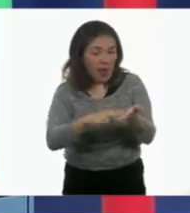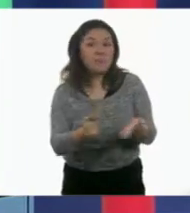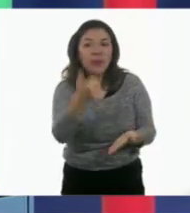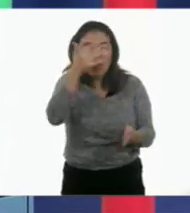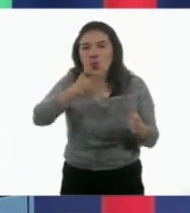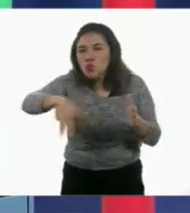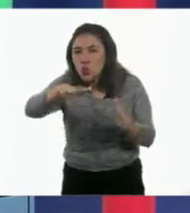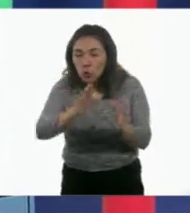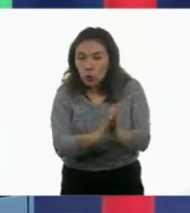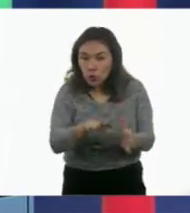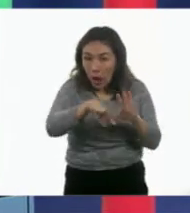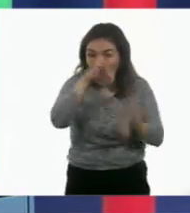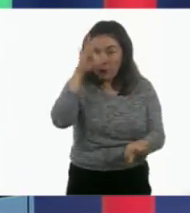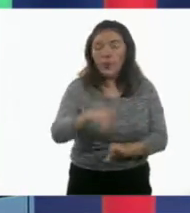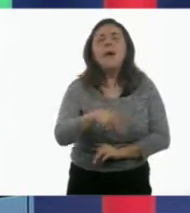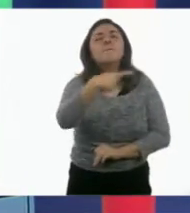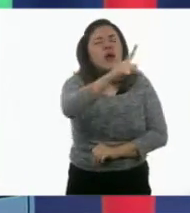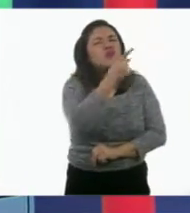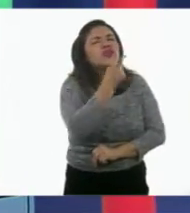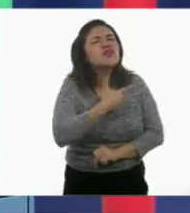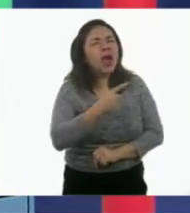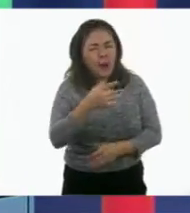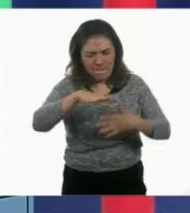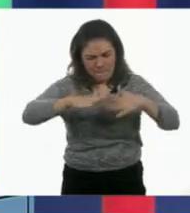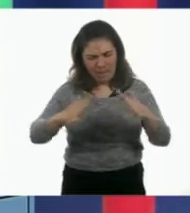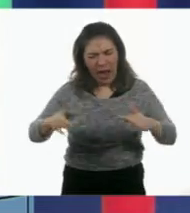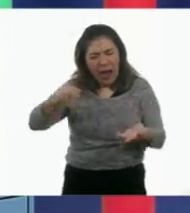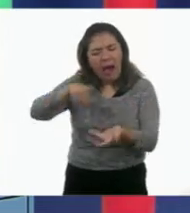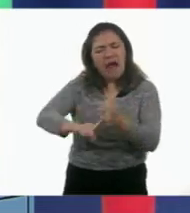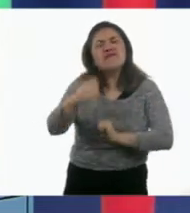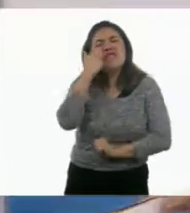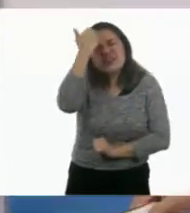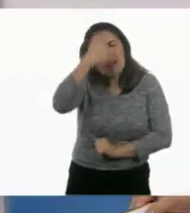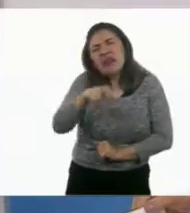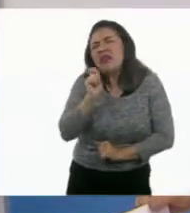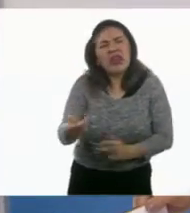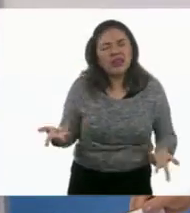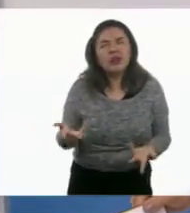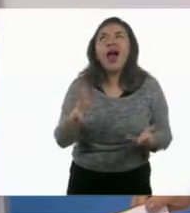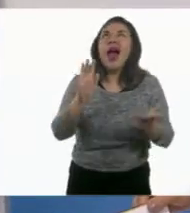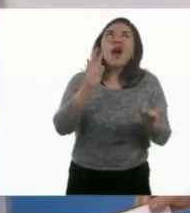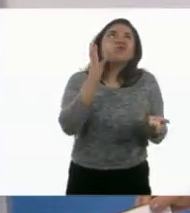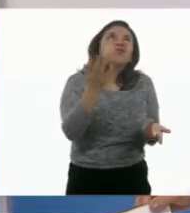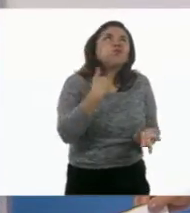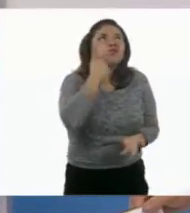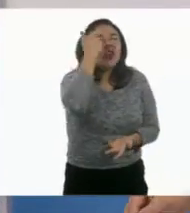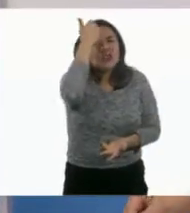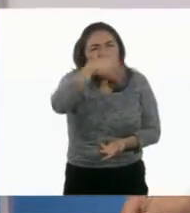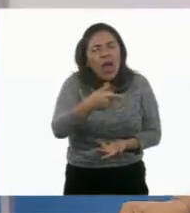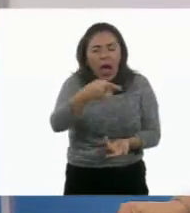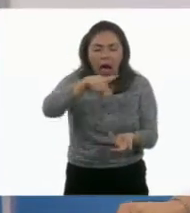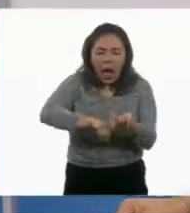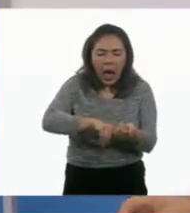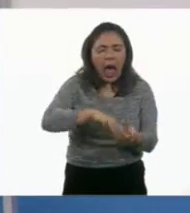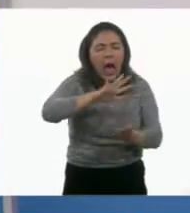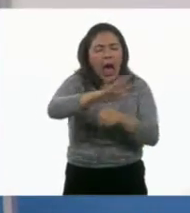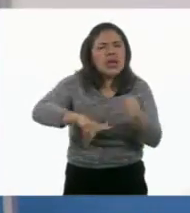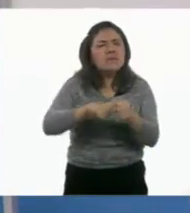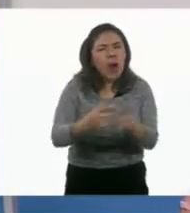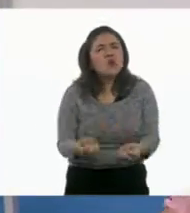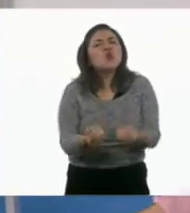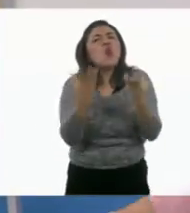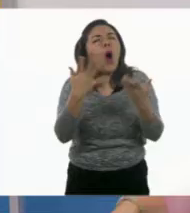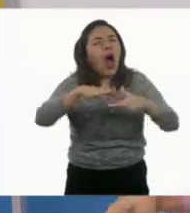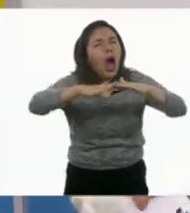vamos a buscarlo, pero mientras dime, ¿qué quieres saber sobre el mar? Bueno, me gustaría saber como cuántos animales hay